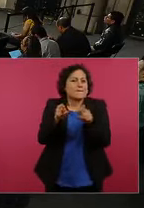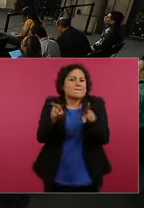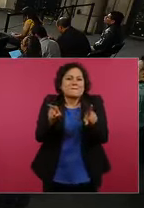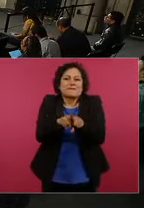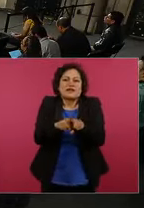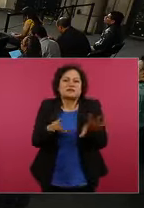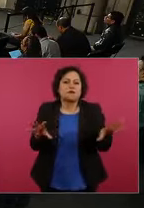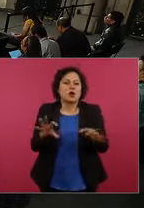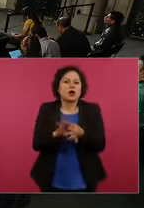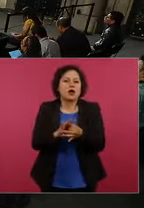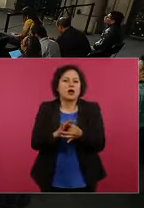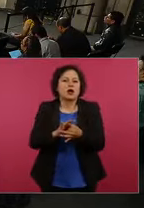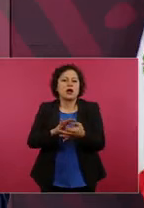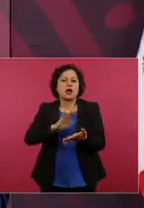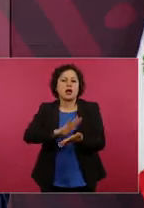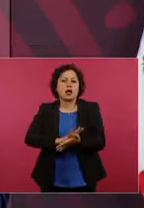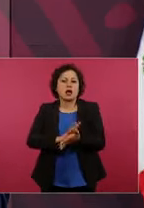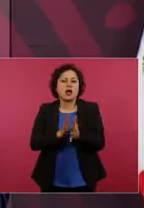guardando silencio.